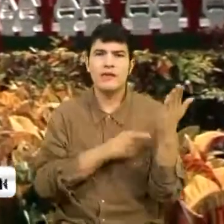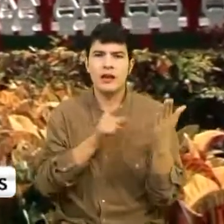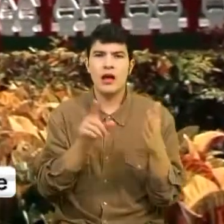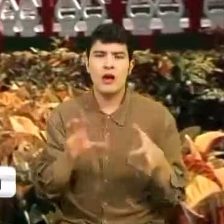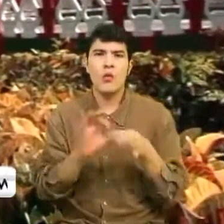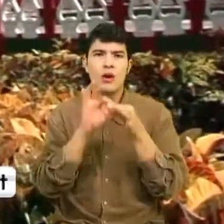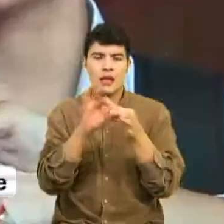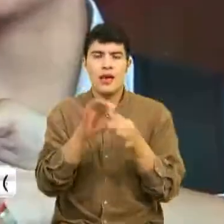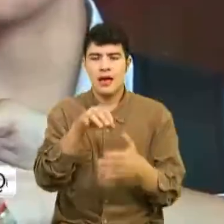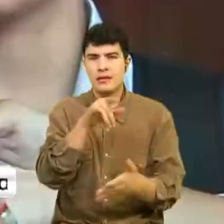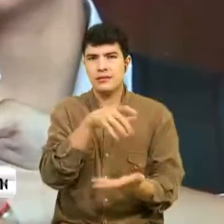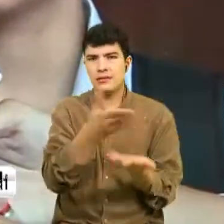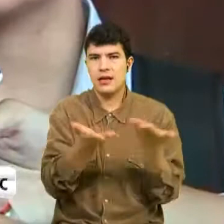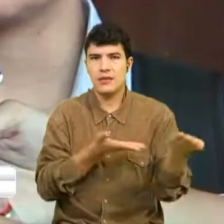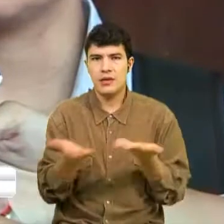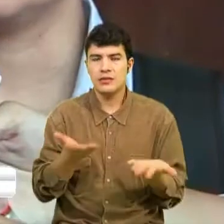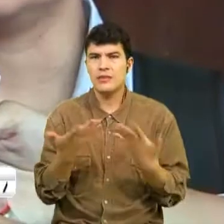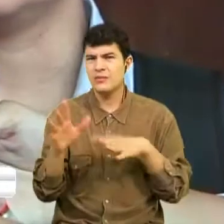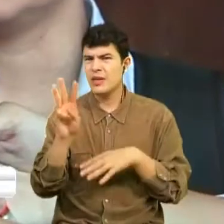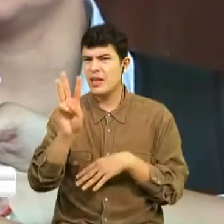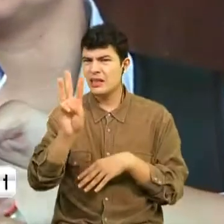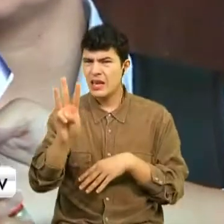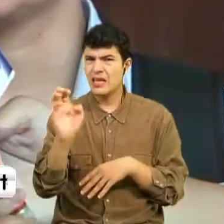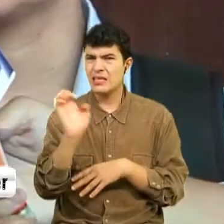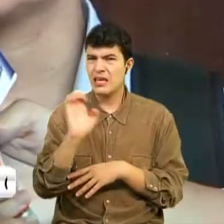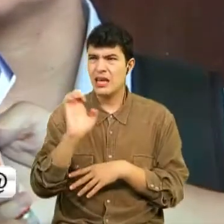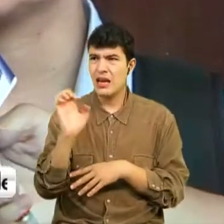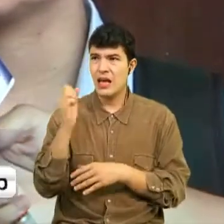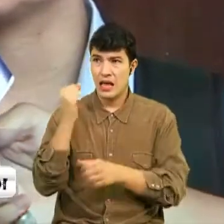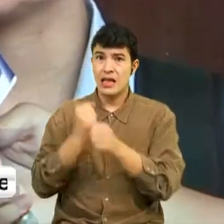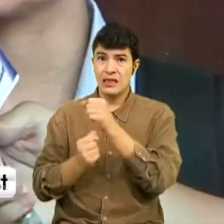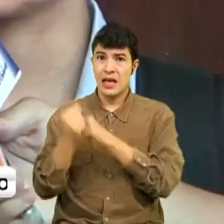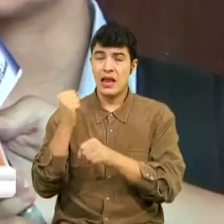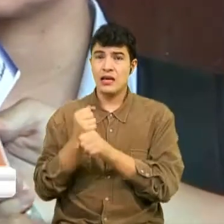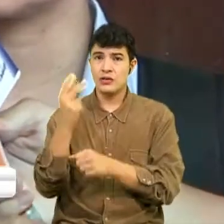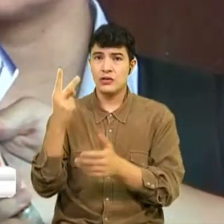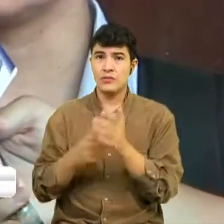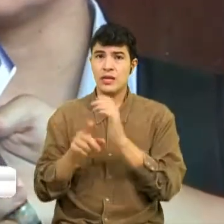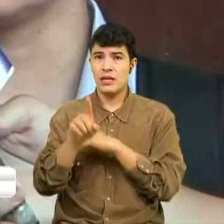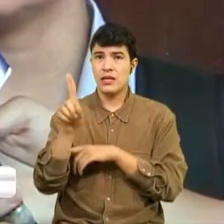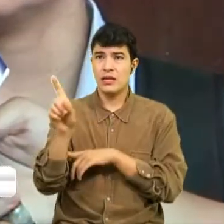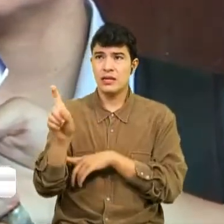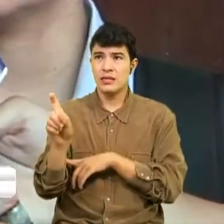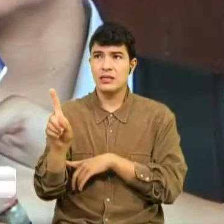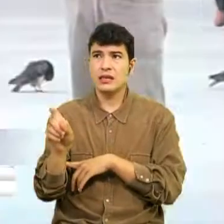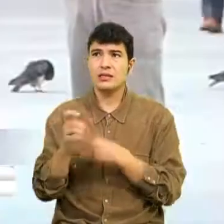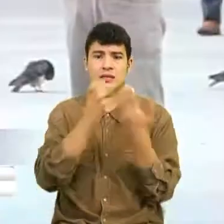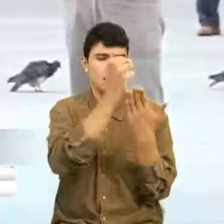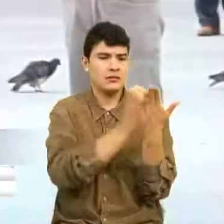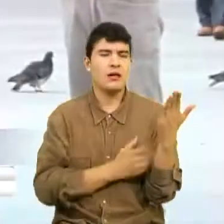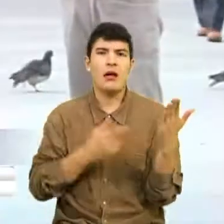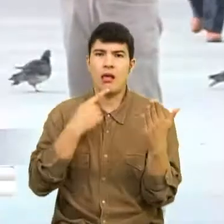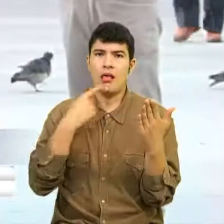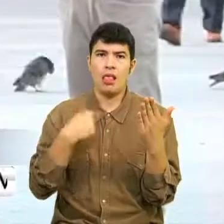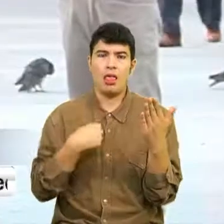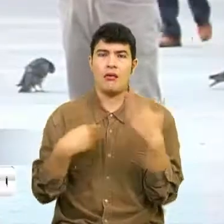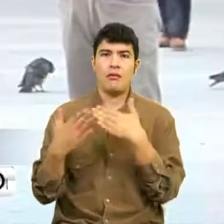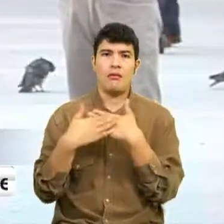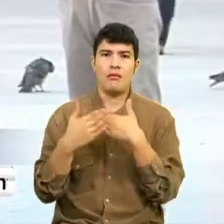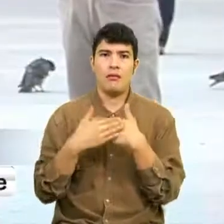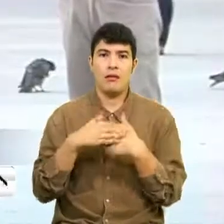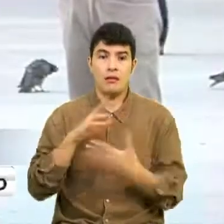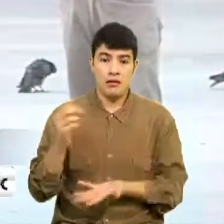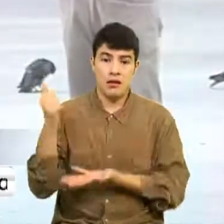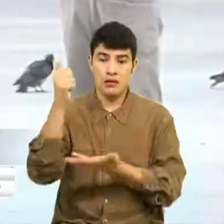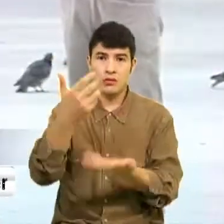servicios. El 3 de enero del año 2016 me llegó la desertificación en firme. Recursos que ascienden a